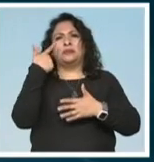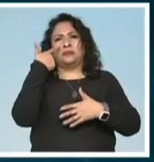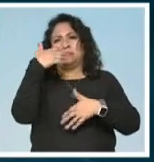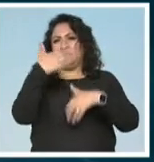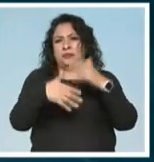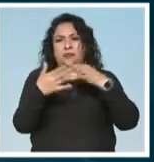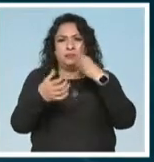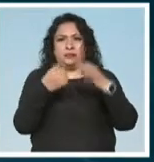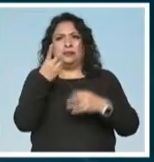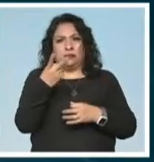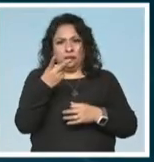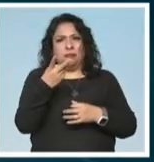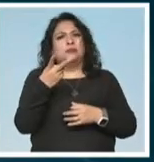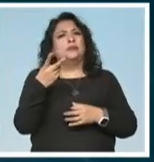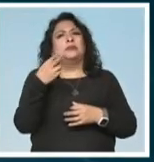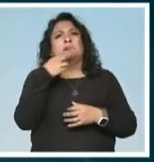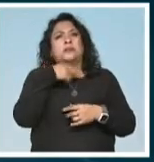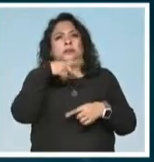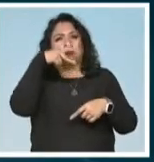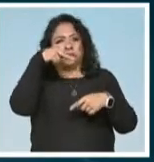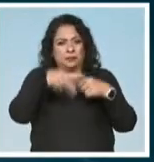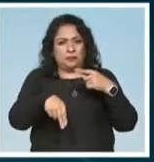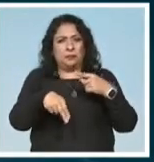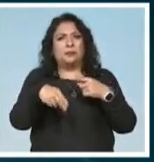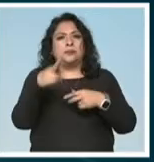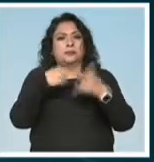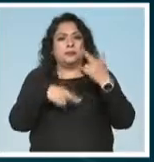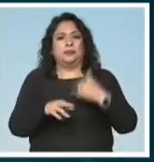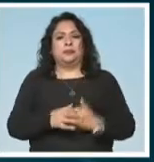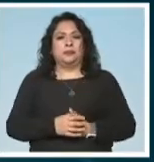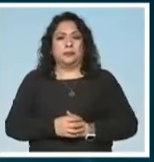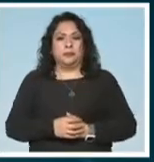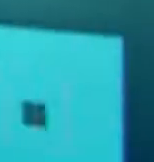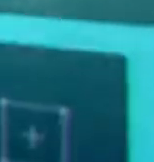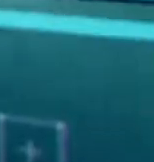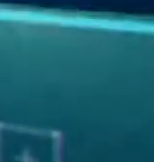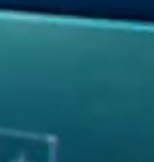espacio informativo. Tenemos una muy breve pausa. Regresamos.